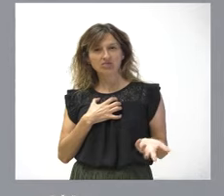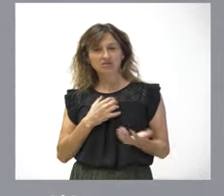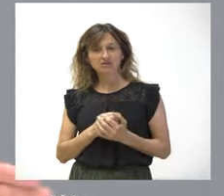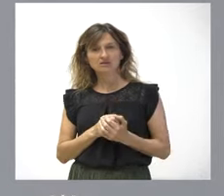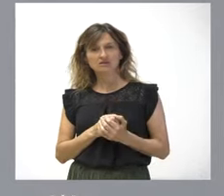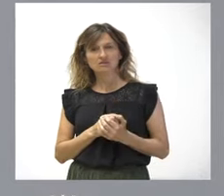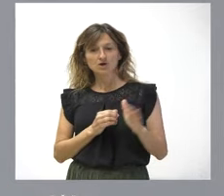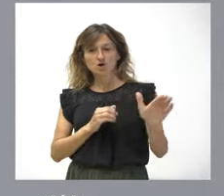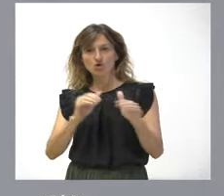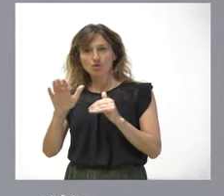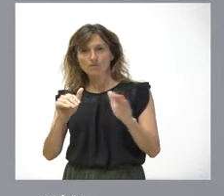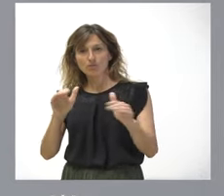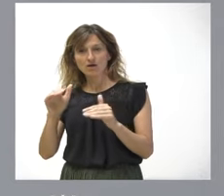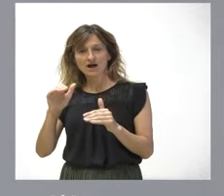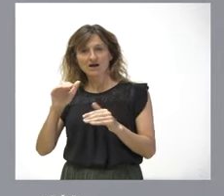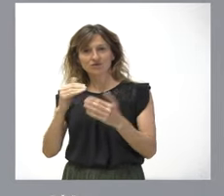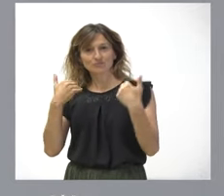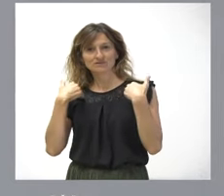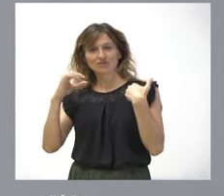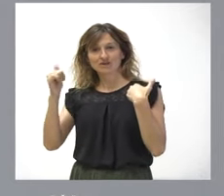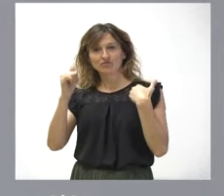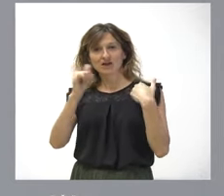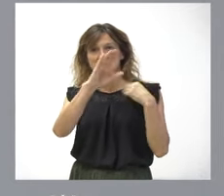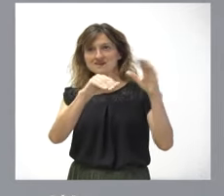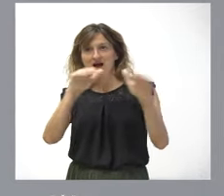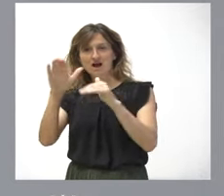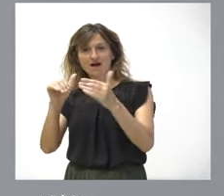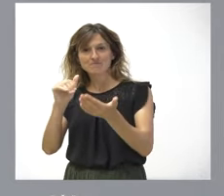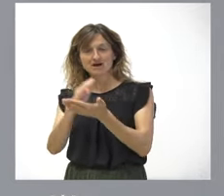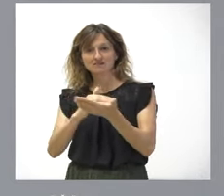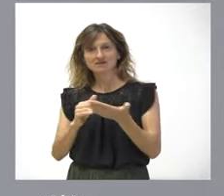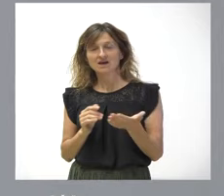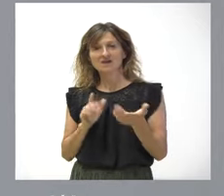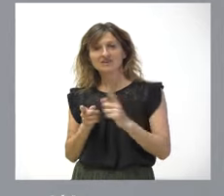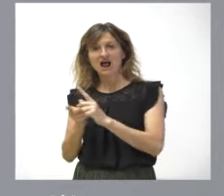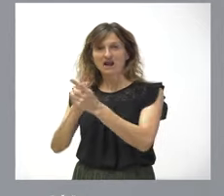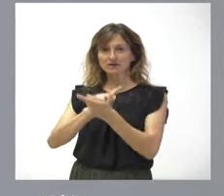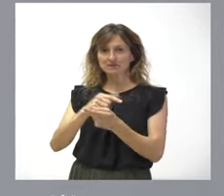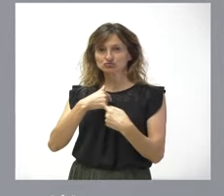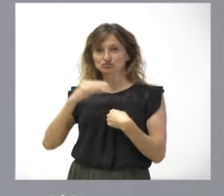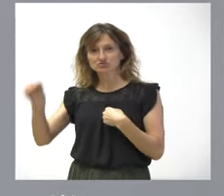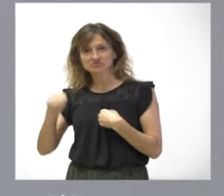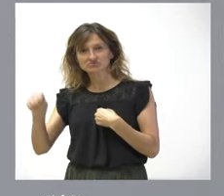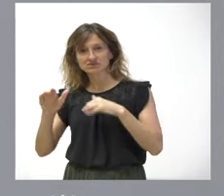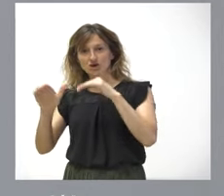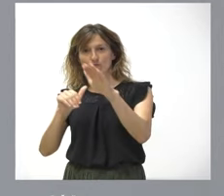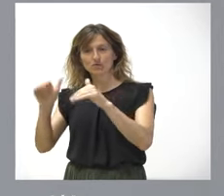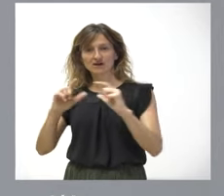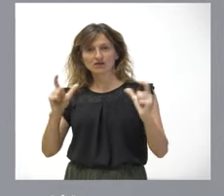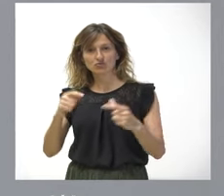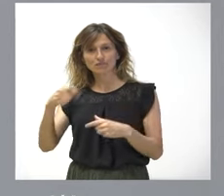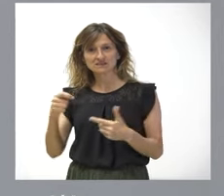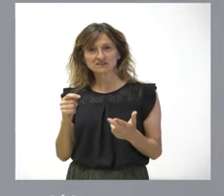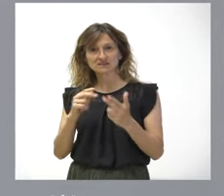en una competencia de ámbito nacional a las comunidades autónomas y tengan que ser las comunidades autónomas las que estemos pidiendo la convocatoria de esta conferencia de presidentes y